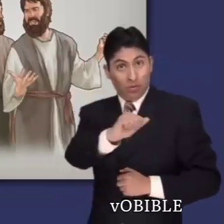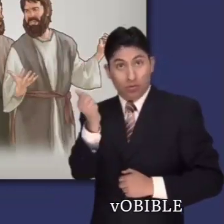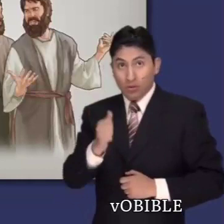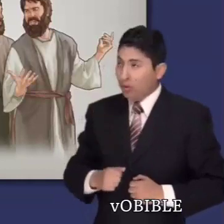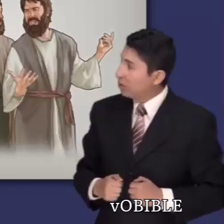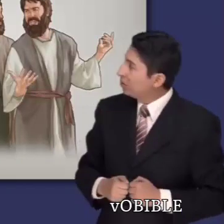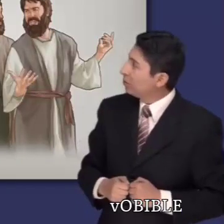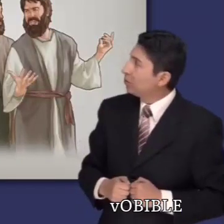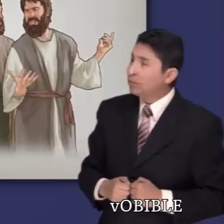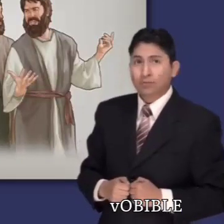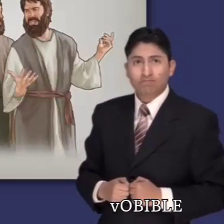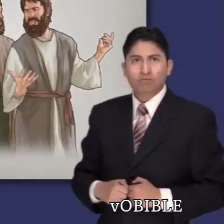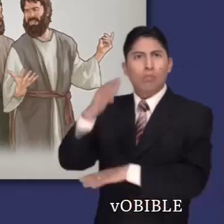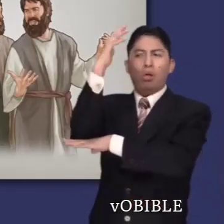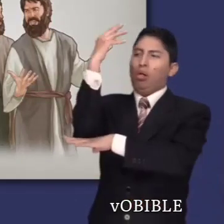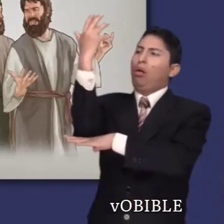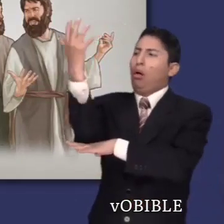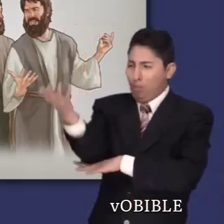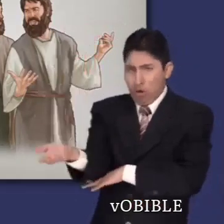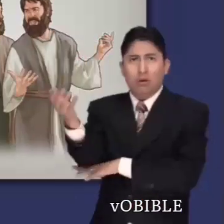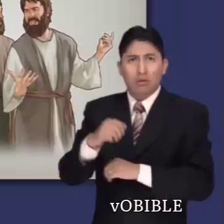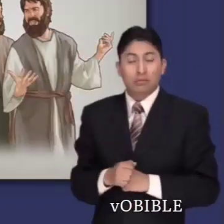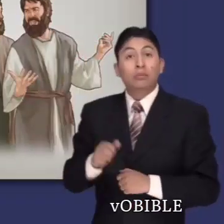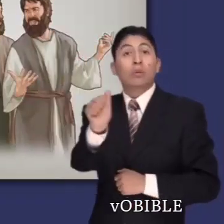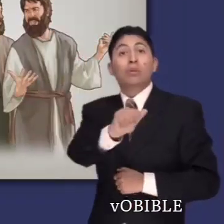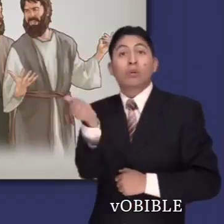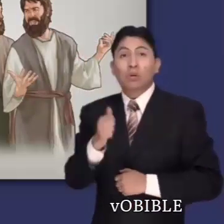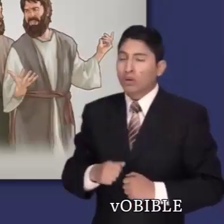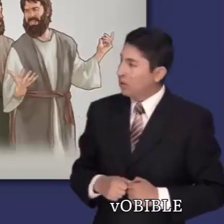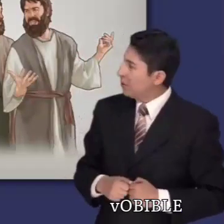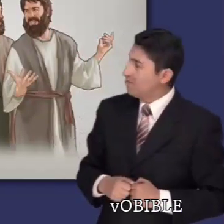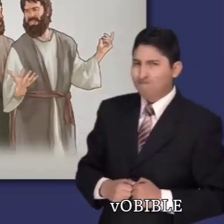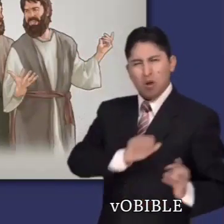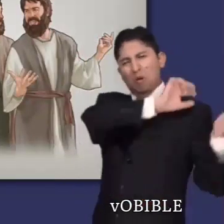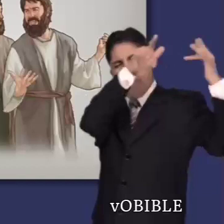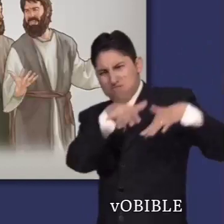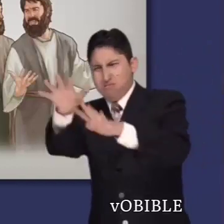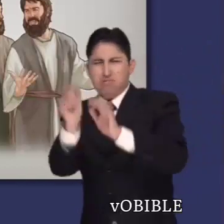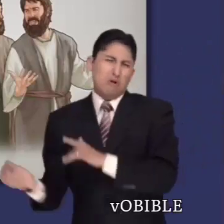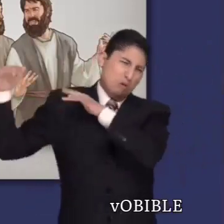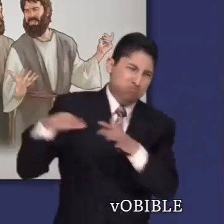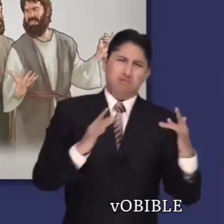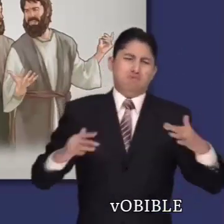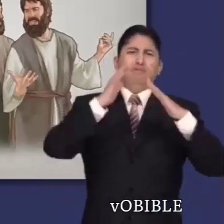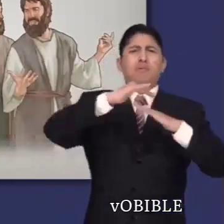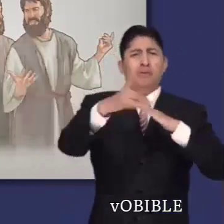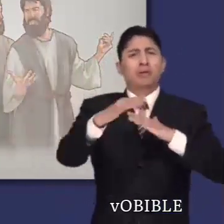viento, árboles sin fruto que fueron arrancados de raíz, y olas bravas del mar que arrojan la espuma.